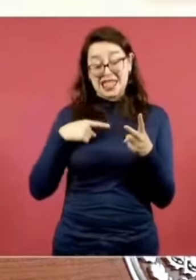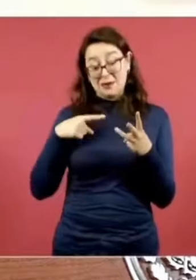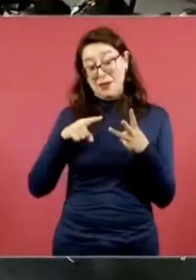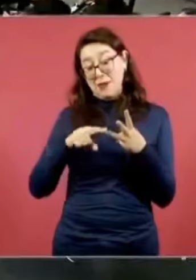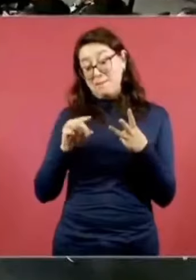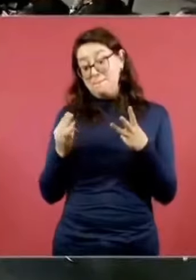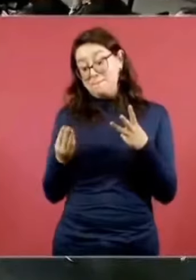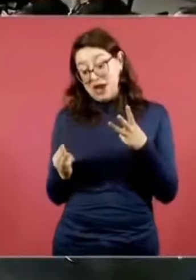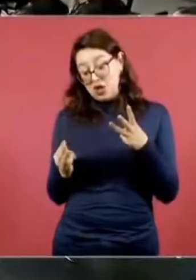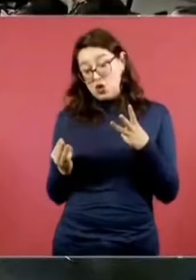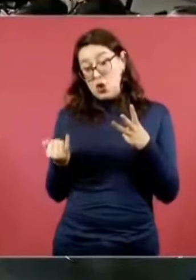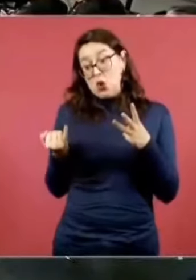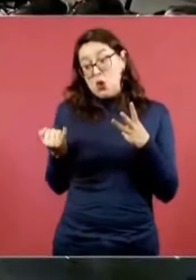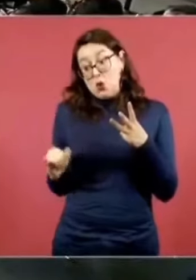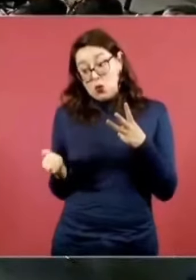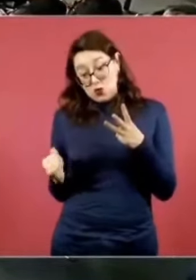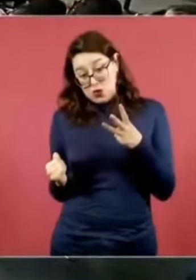el apoyo.